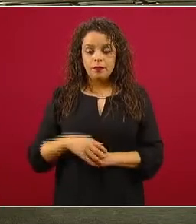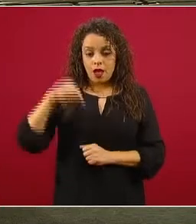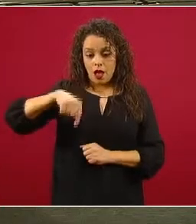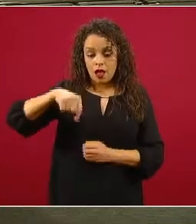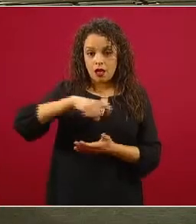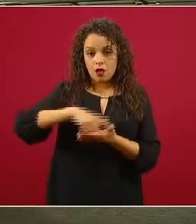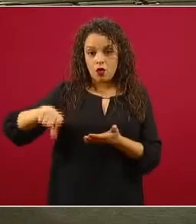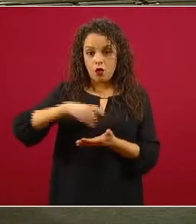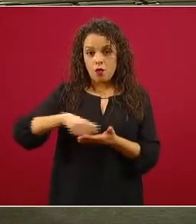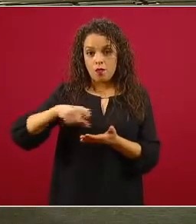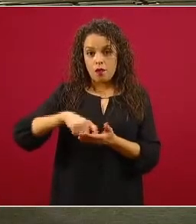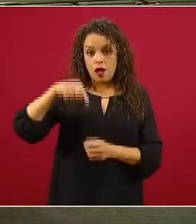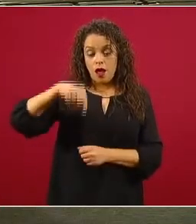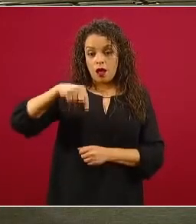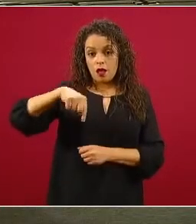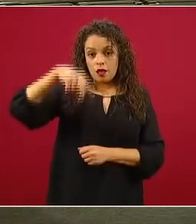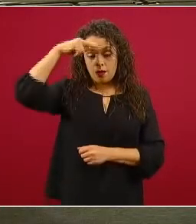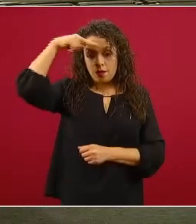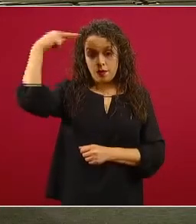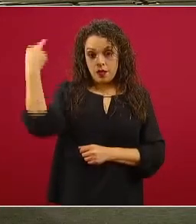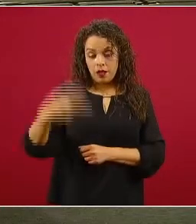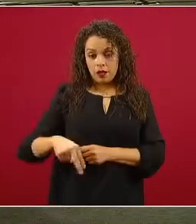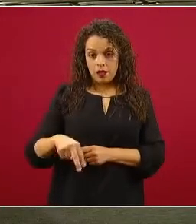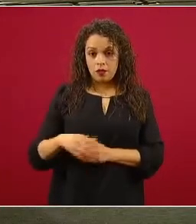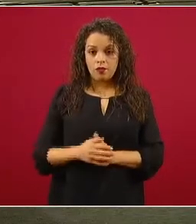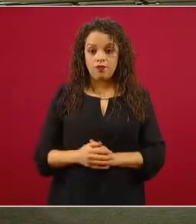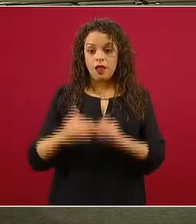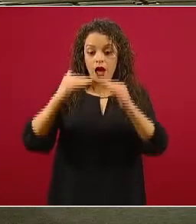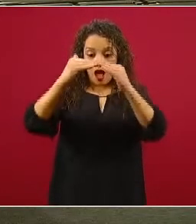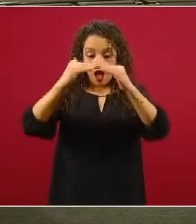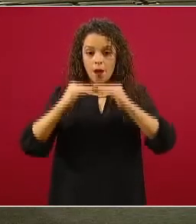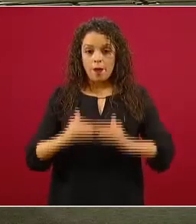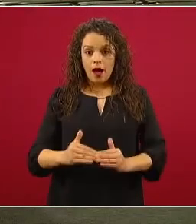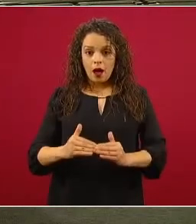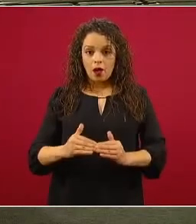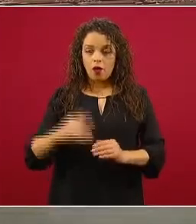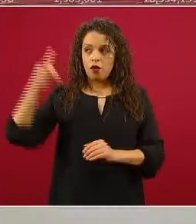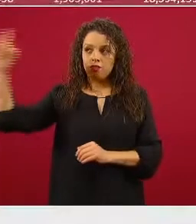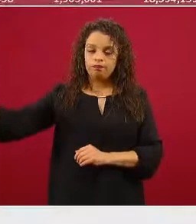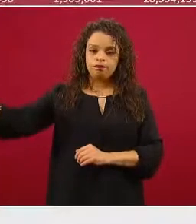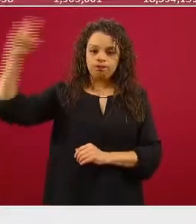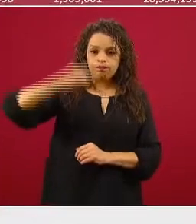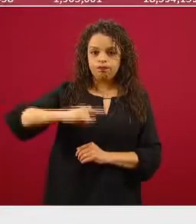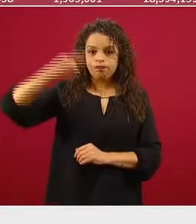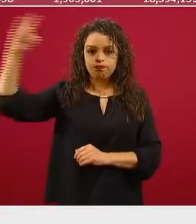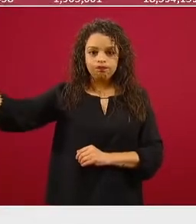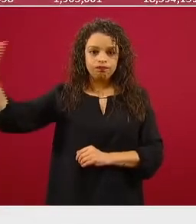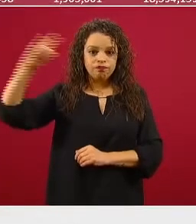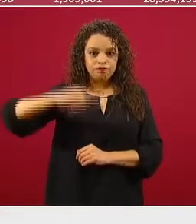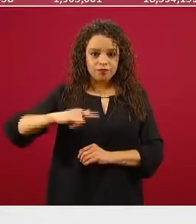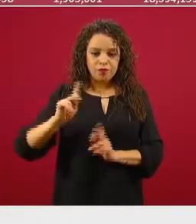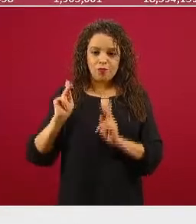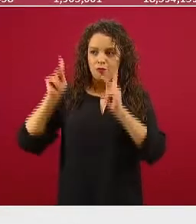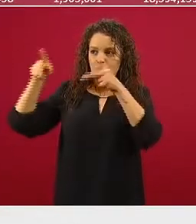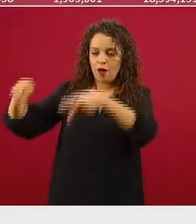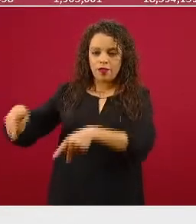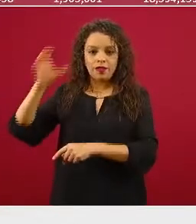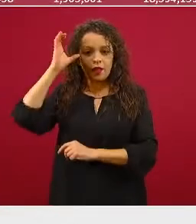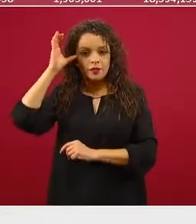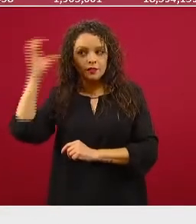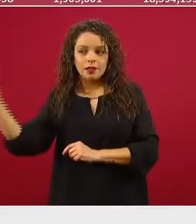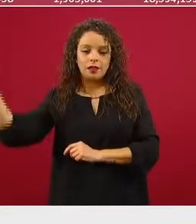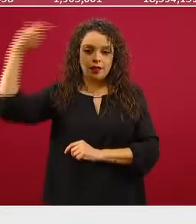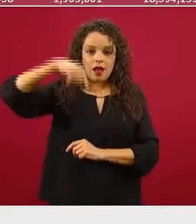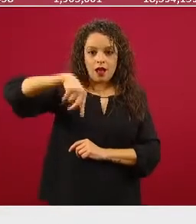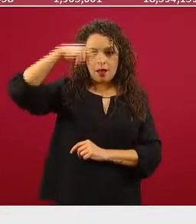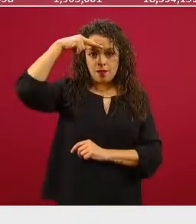nacional, principalmente, y en la parte de abajo está el puente aéreo México-China, con donde están un avión.